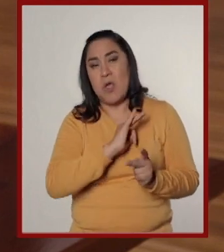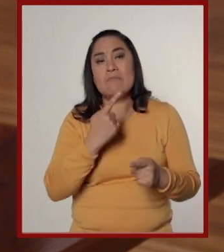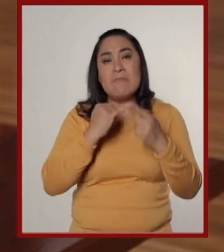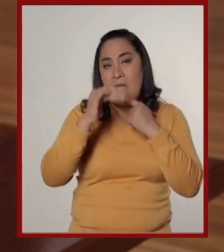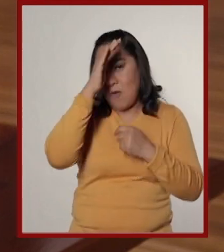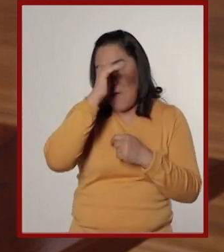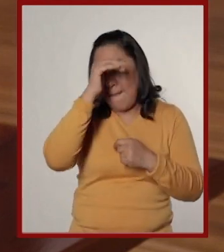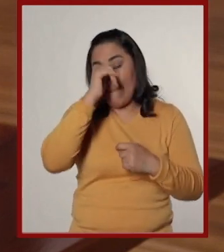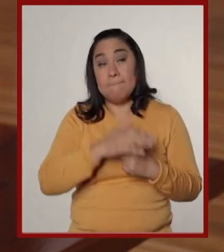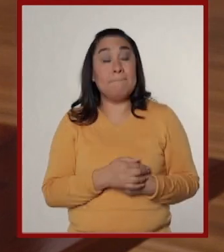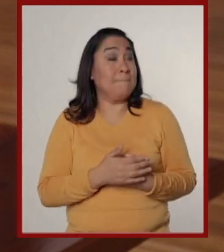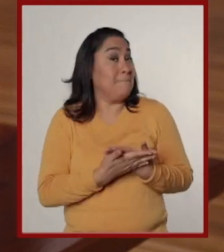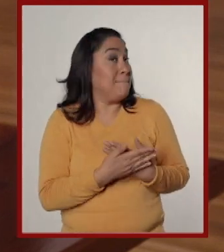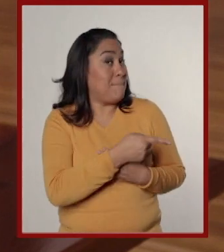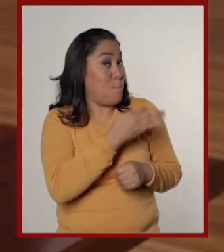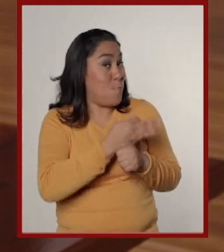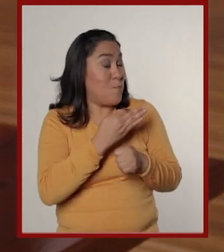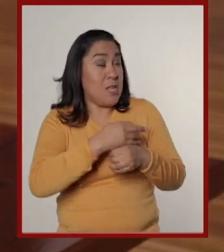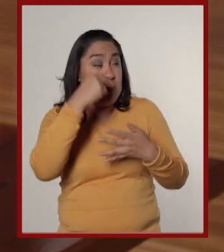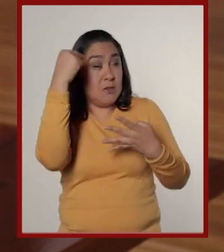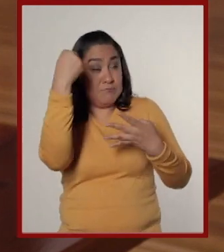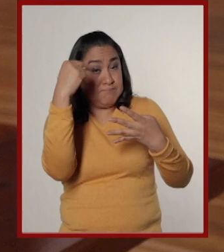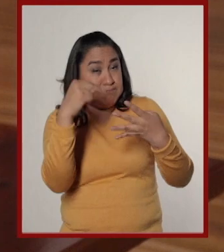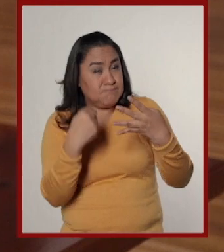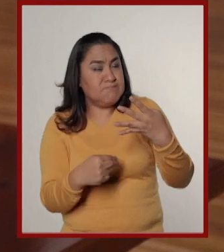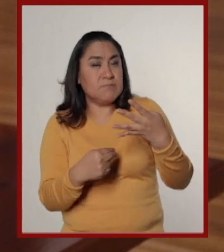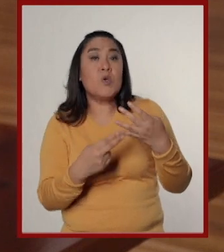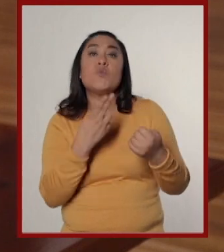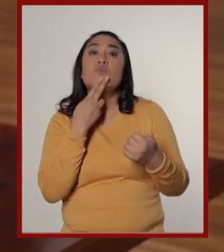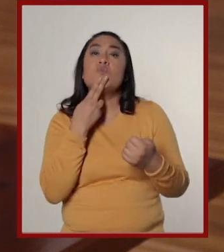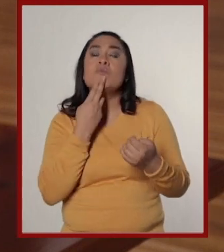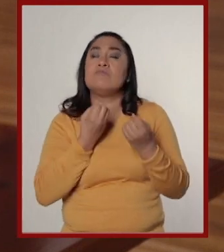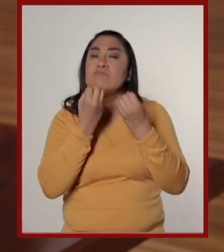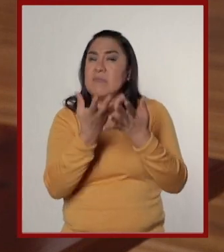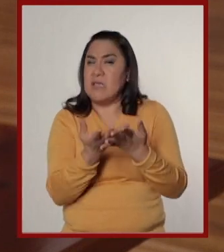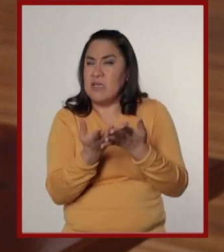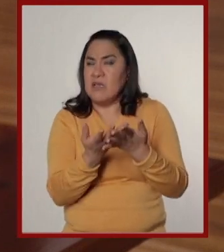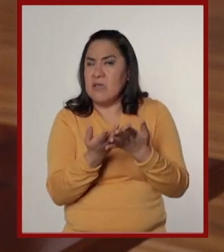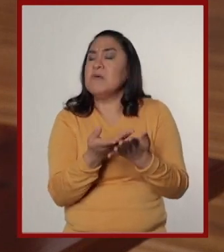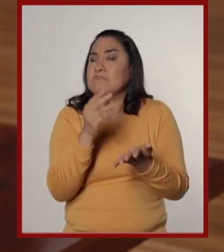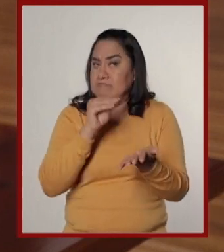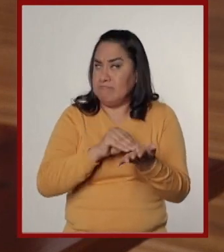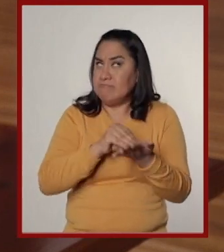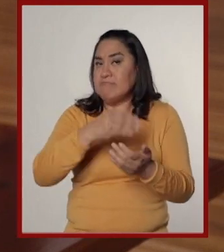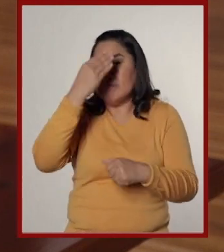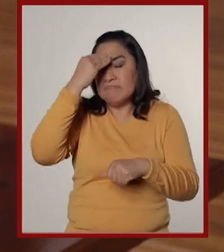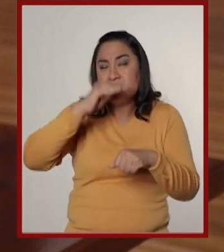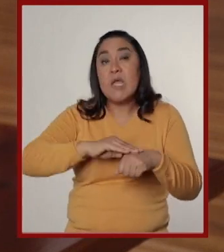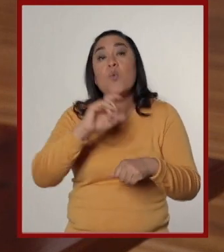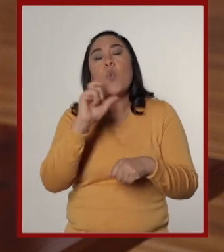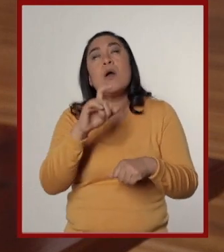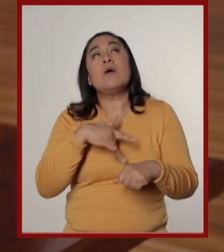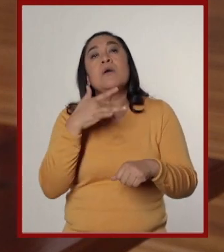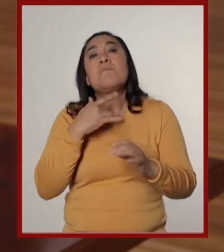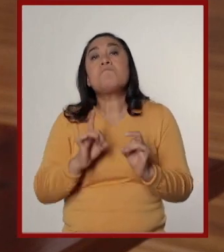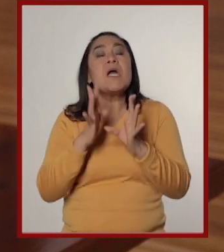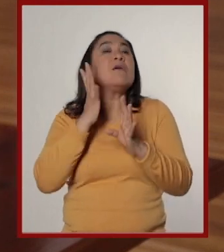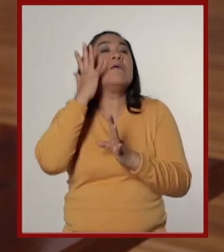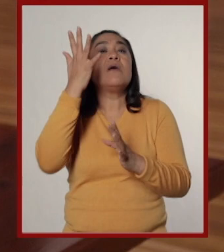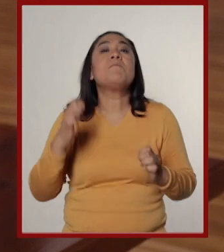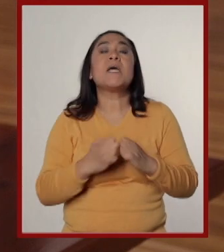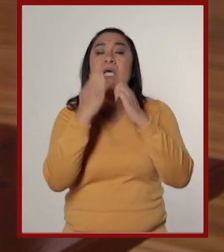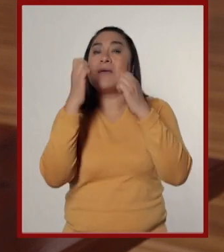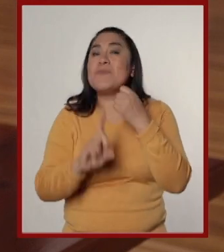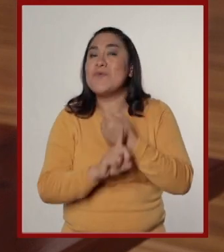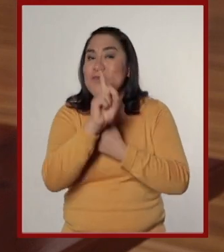sobre quién dejó el refrigerador abierto toda la noche, hasta una negociación de intereses internacionales. Estos elementos son